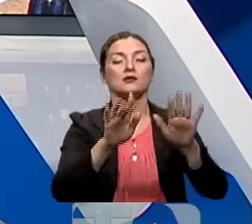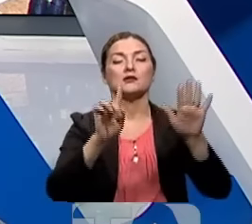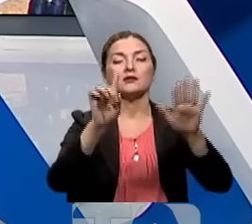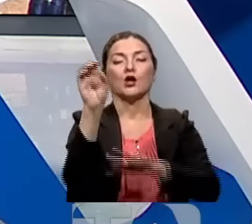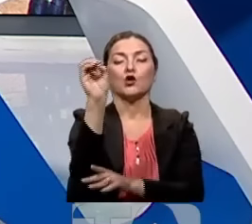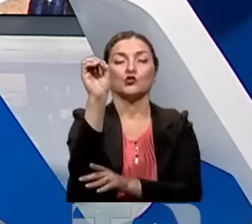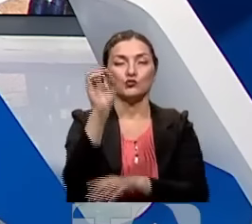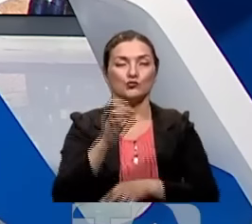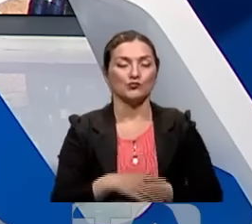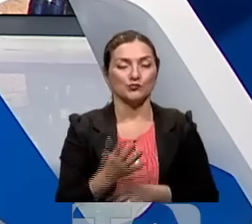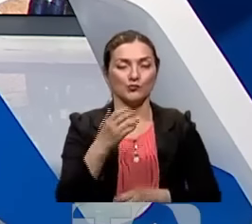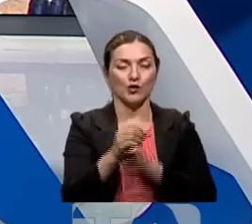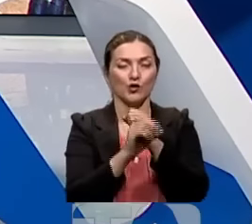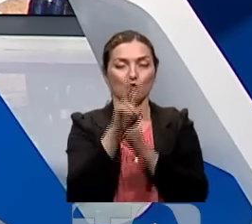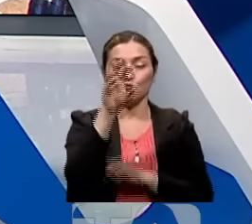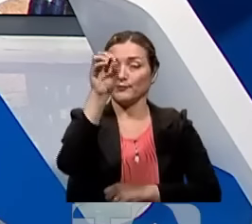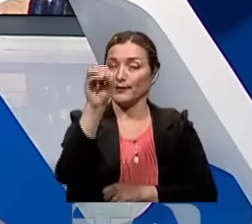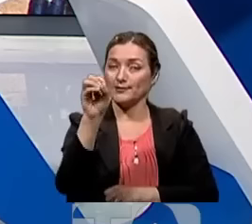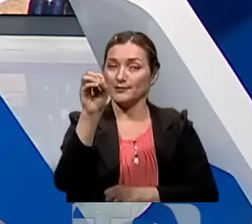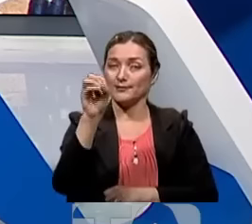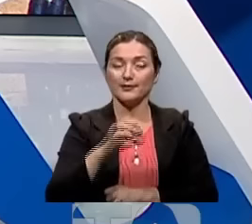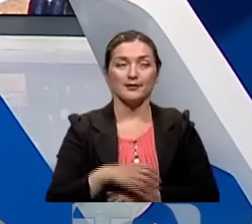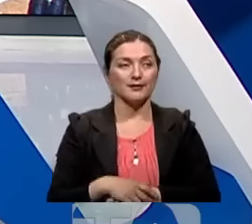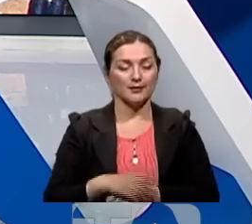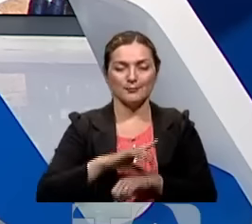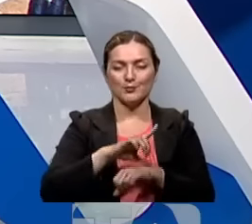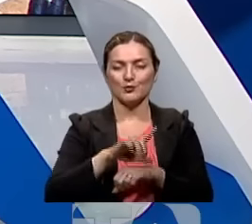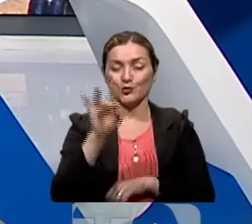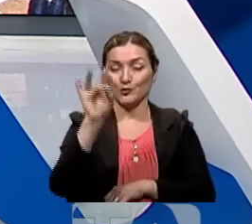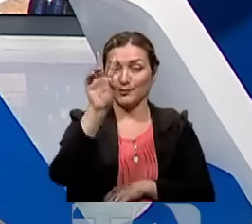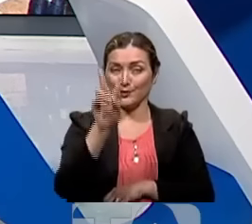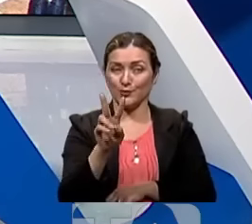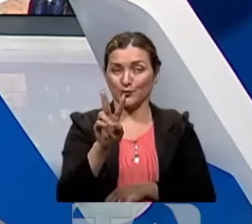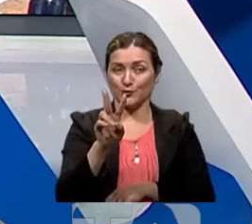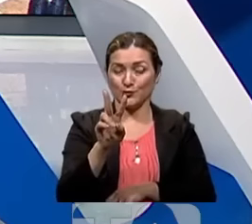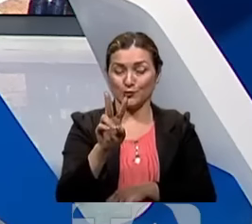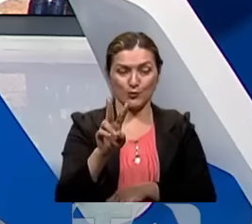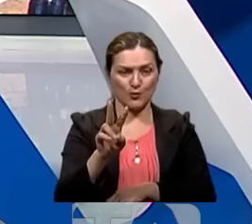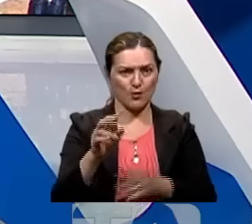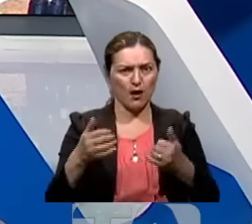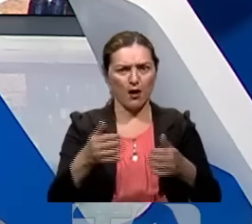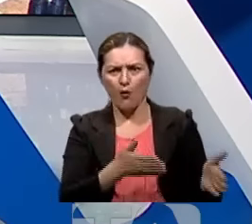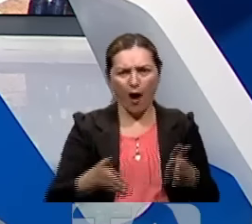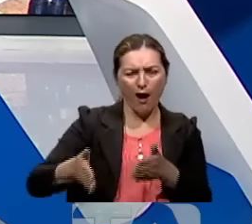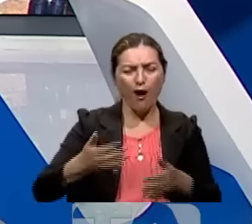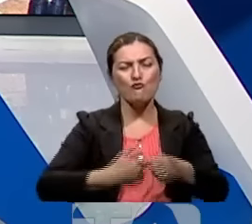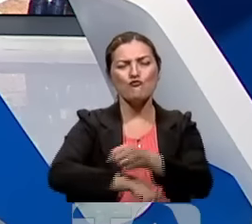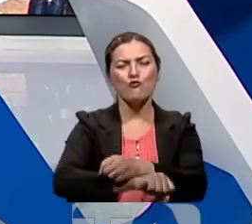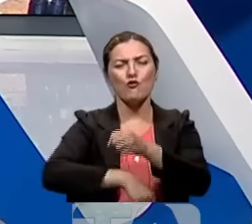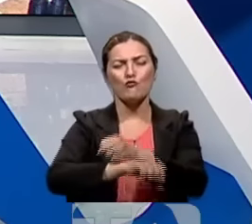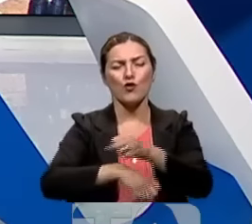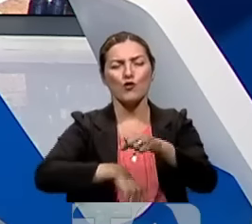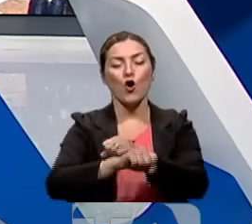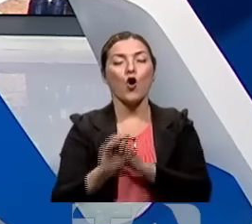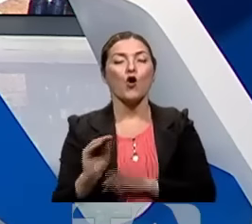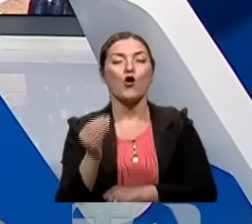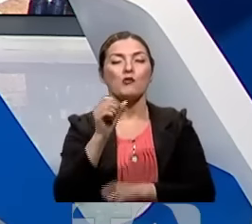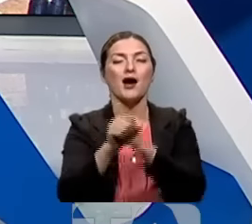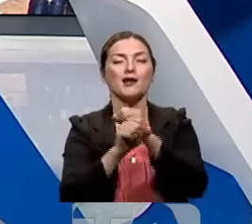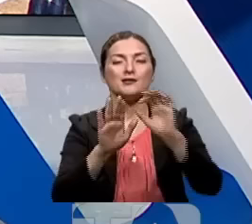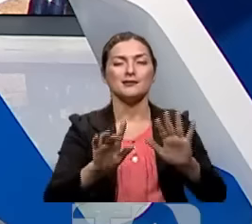pasó? Hace 20 años. A ver. Minuto 82, en un partido de fútbol en España. Muchacho de 17